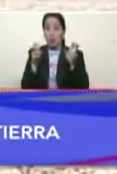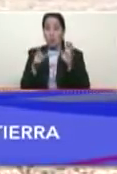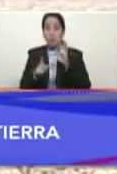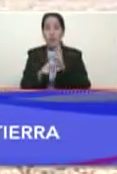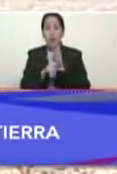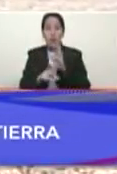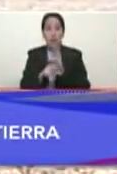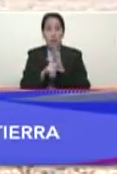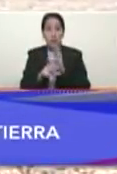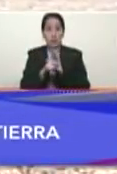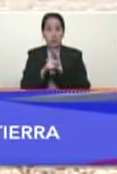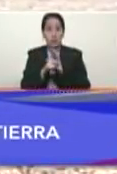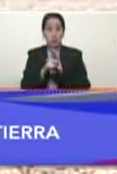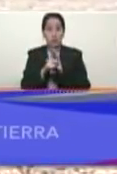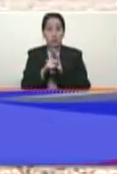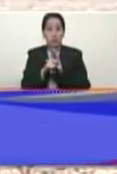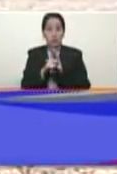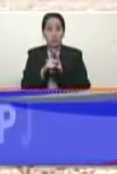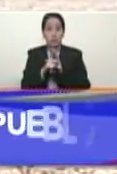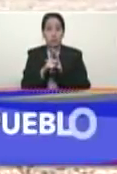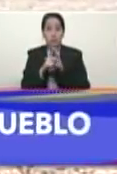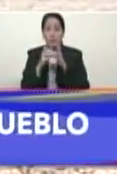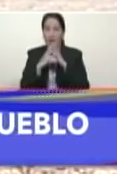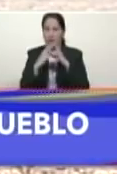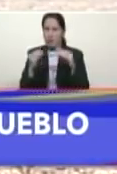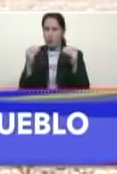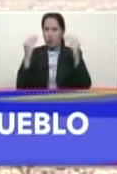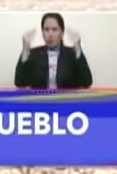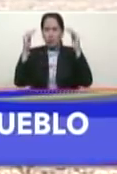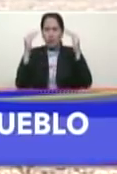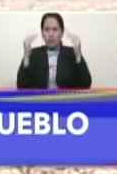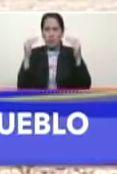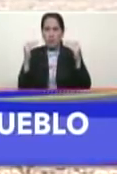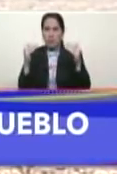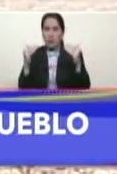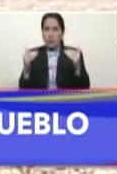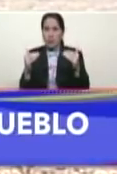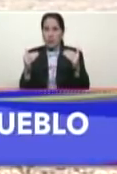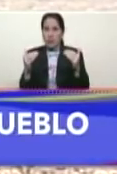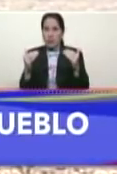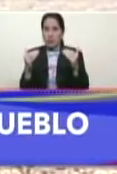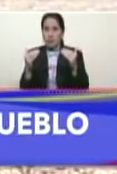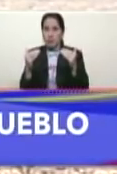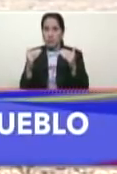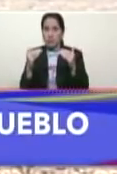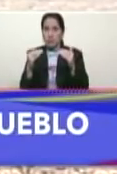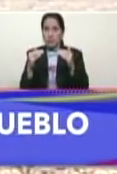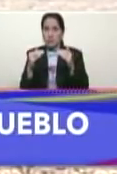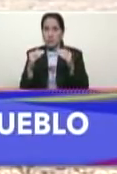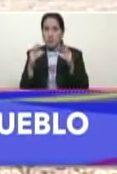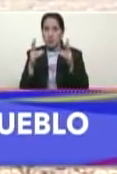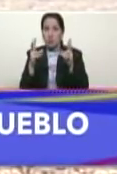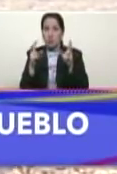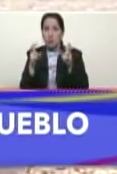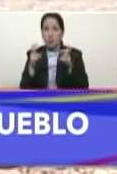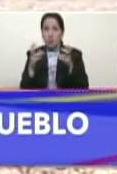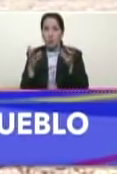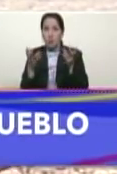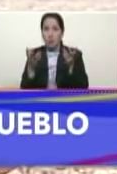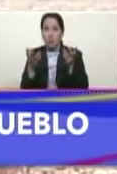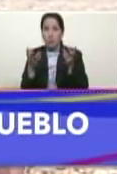legítimo a todo nivel del Estado, renovado y legítimo. Por eso